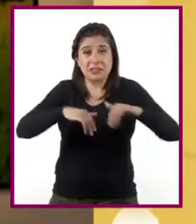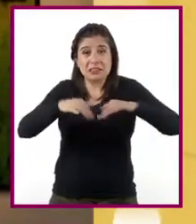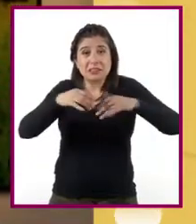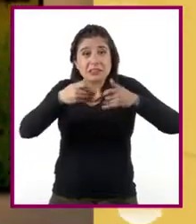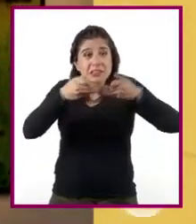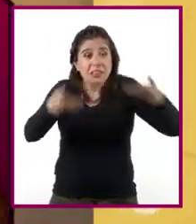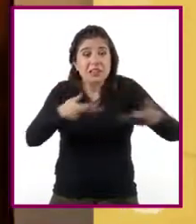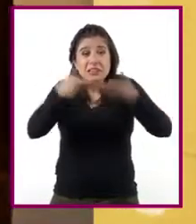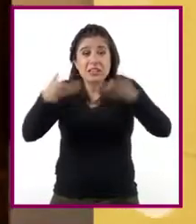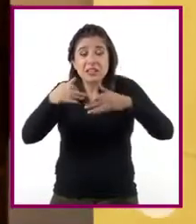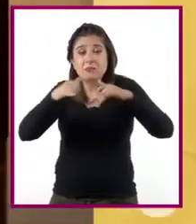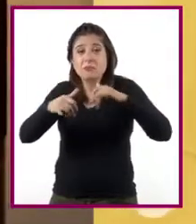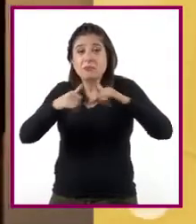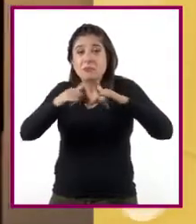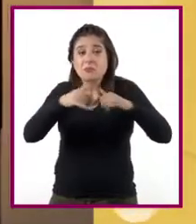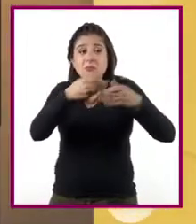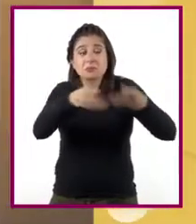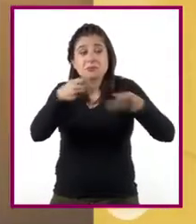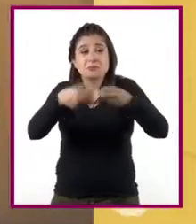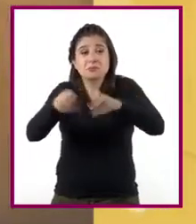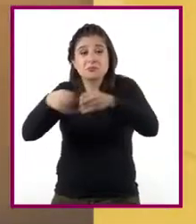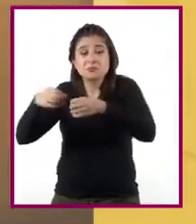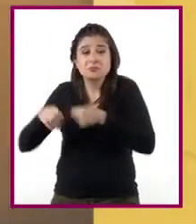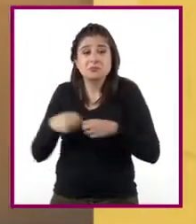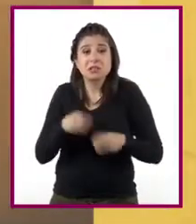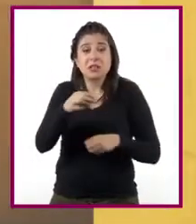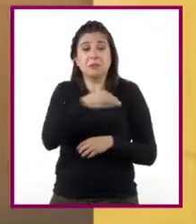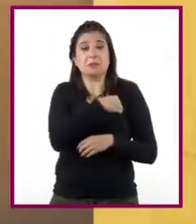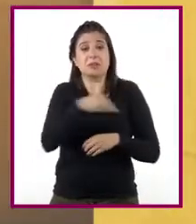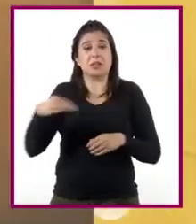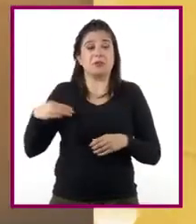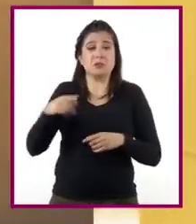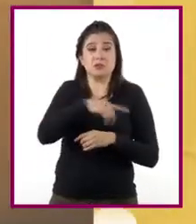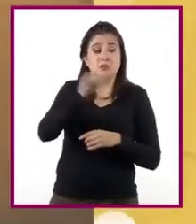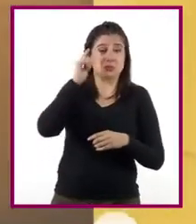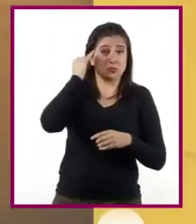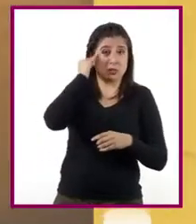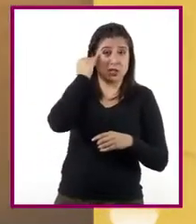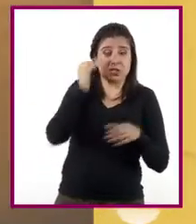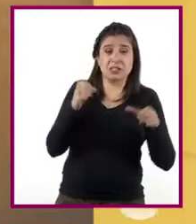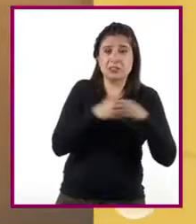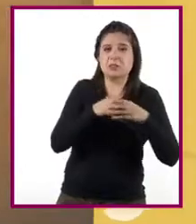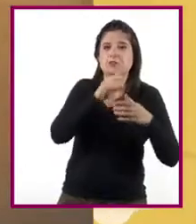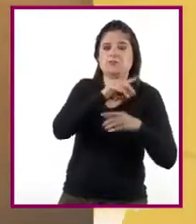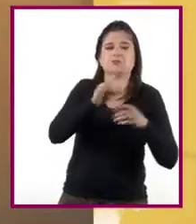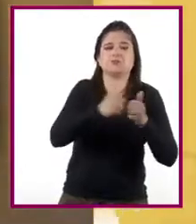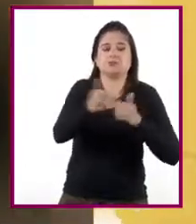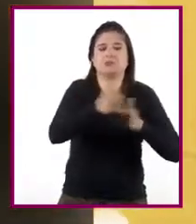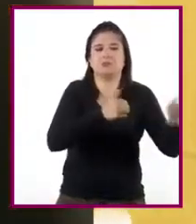la comunidad se desintegraba y algunos de sus miembros formaron parte de los indios vagos de las ciudades.